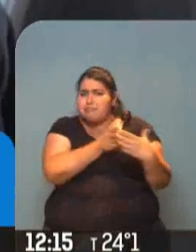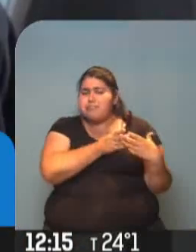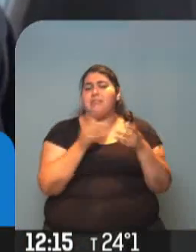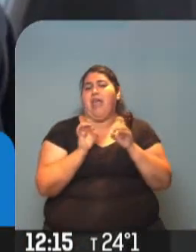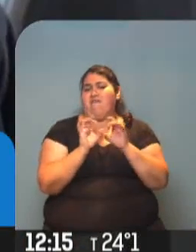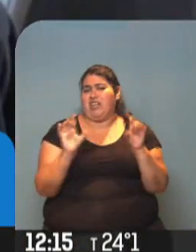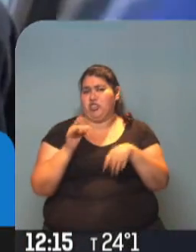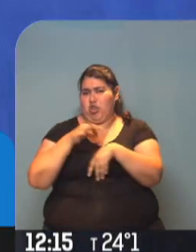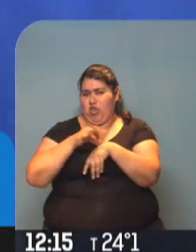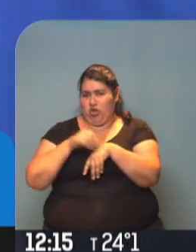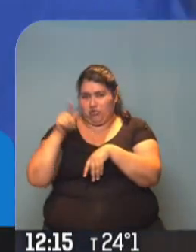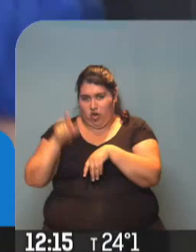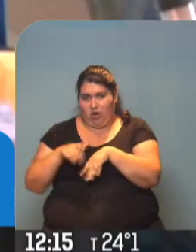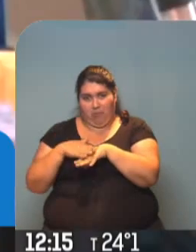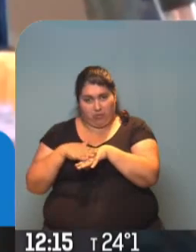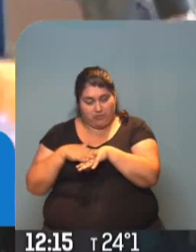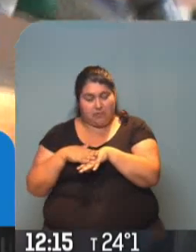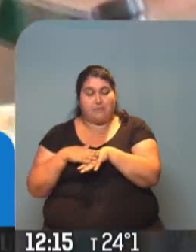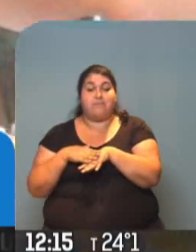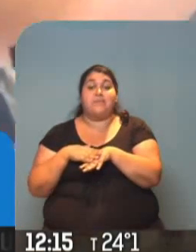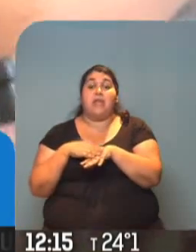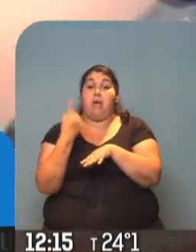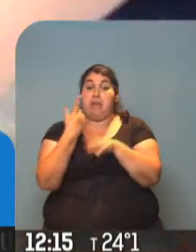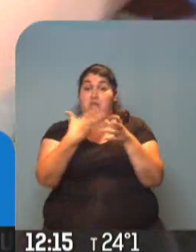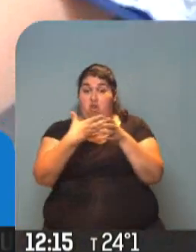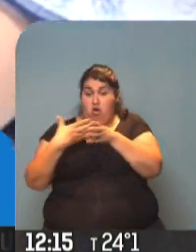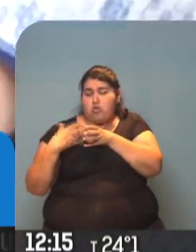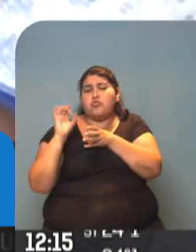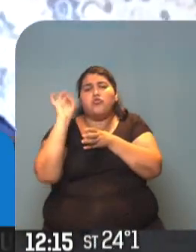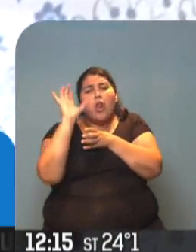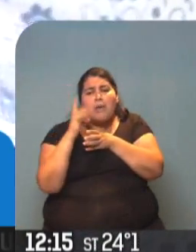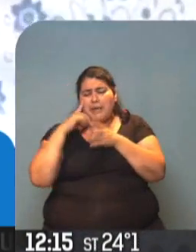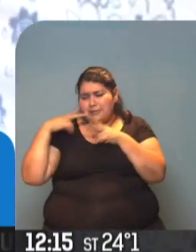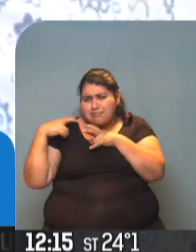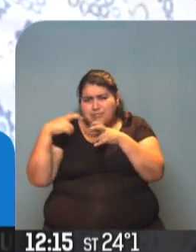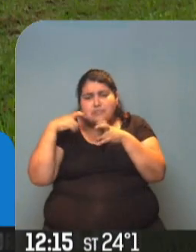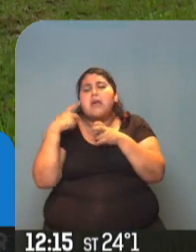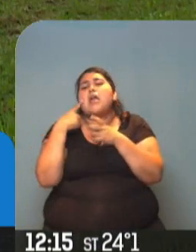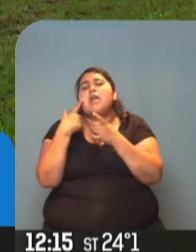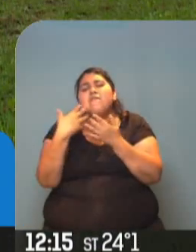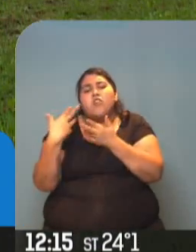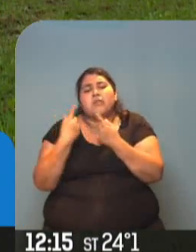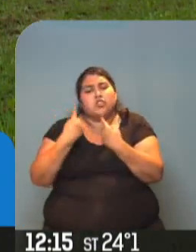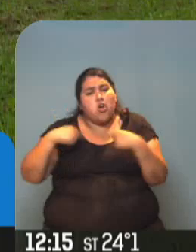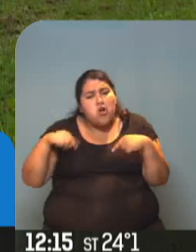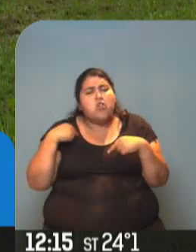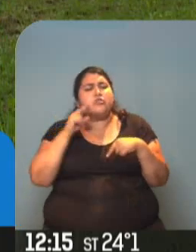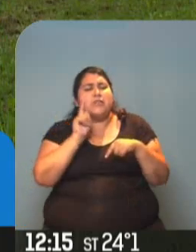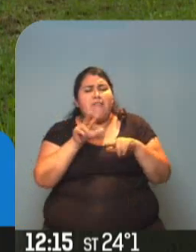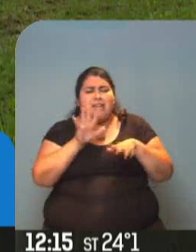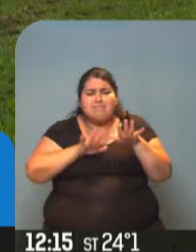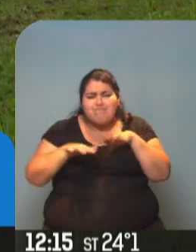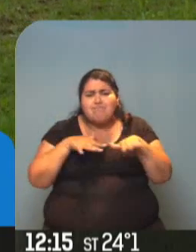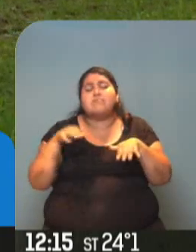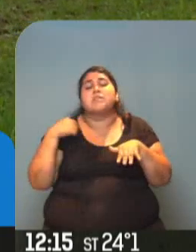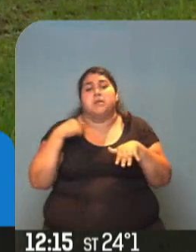infectólogos. En principio es un caso aislado, no se ha encontrado hasta el momento, por lo menos por la información recibida, que es todo muy dinámico, muy fresco en